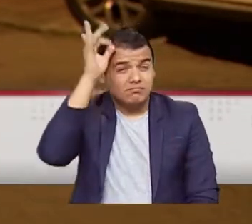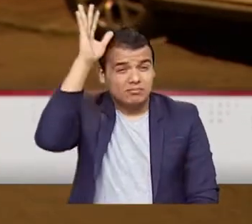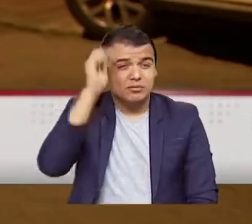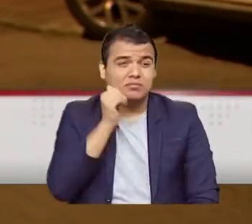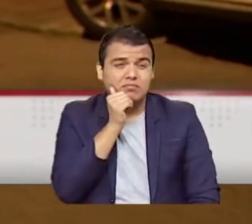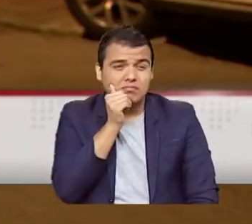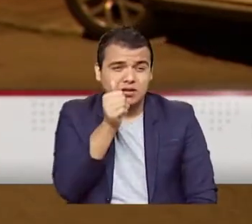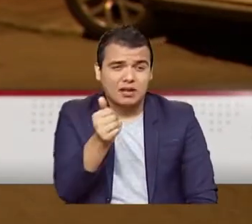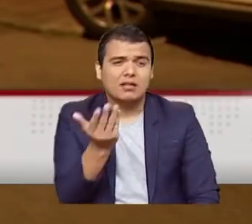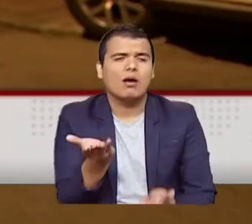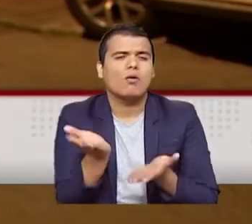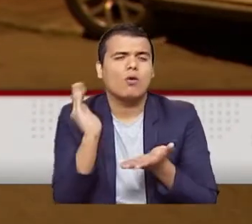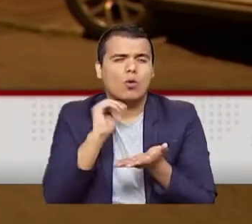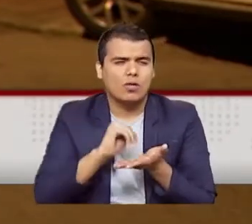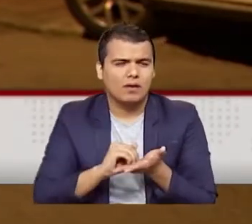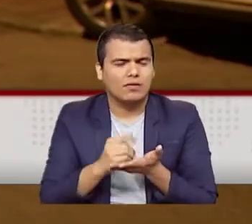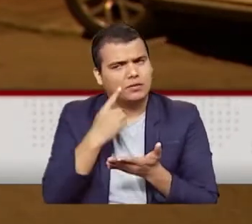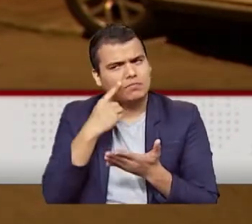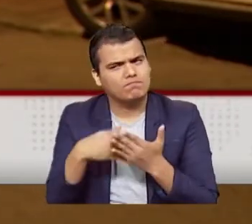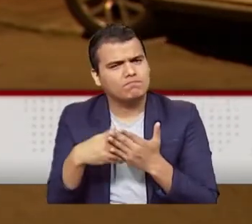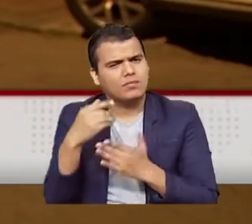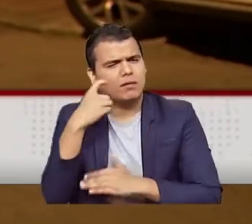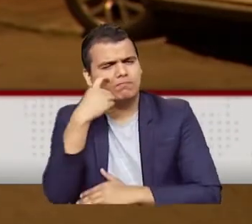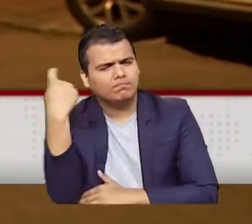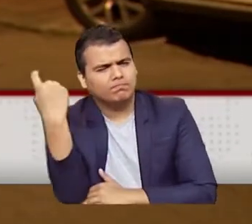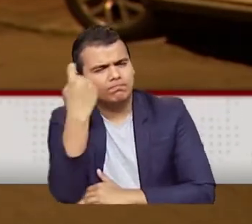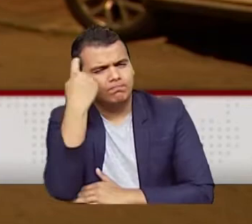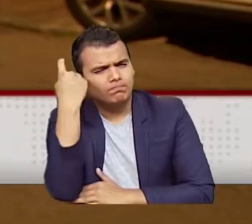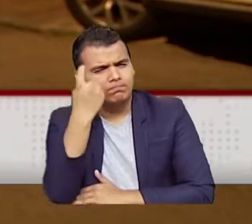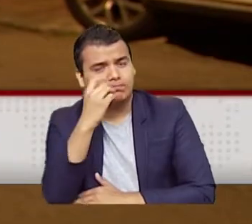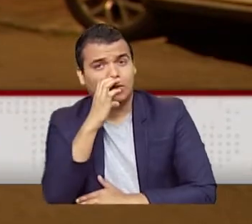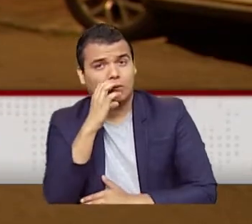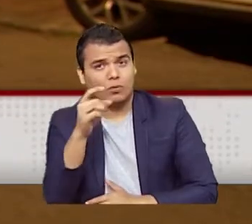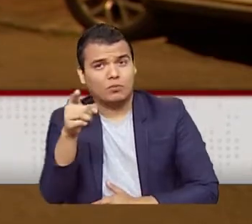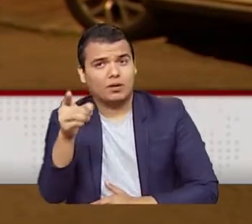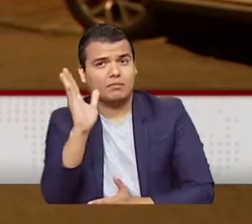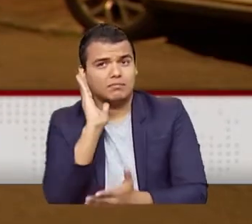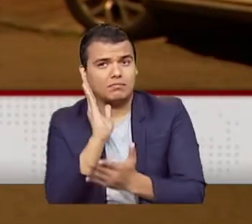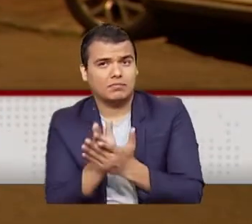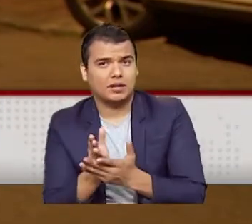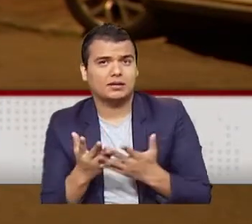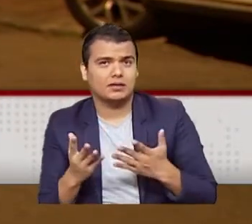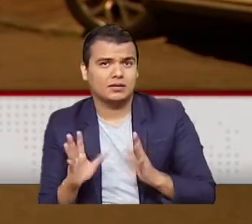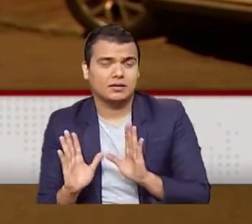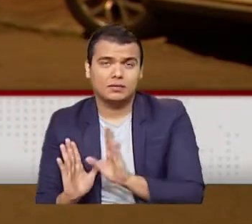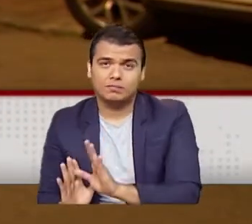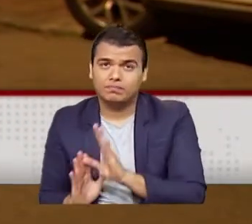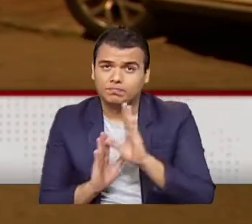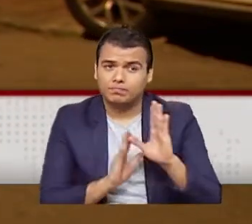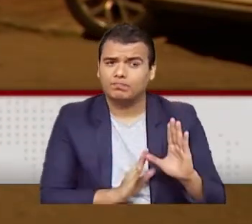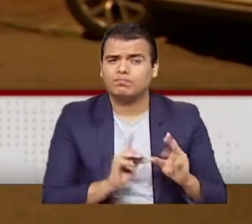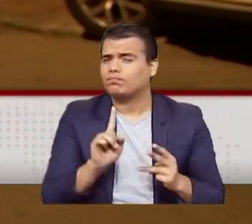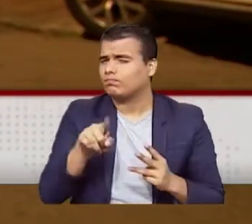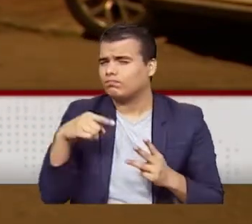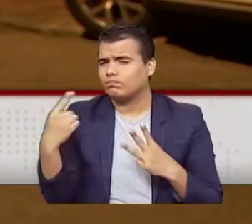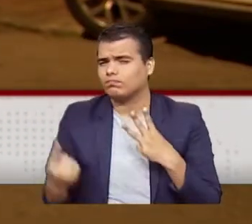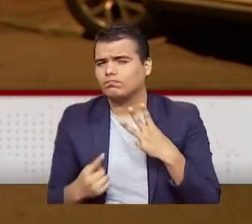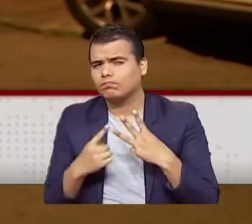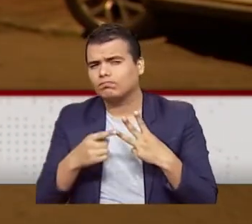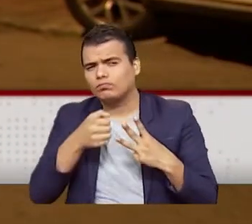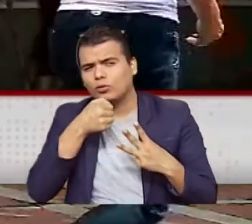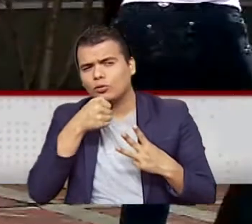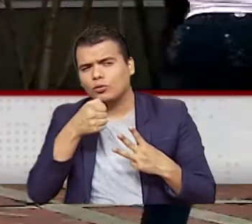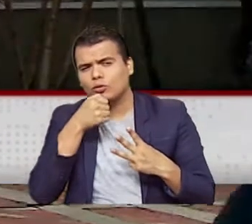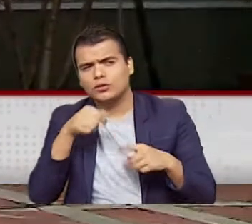estarán reanudando las labores de búsqueda de esta persona en otro hecho también importante que ha sido noticia en la